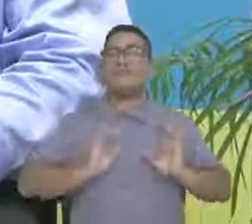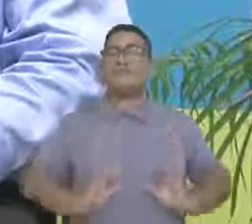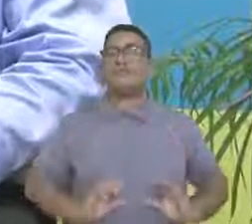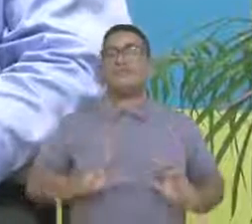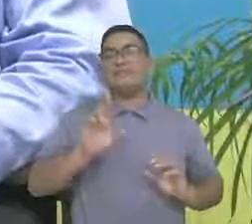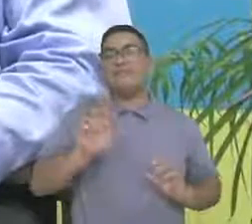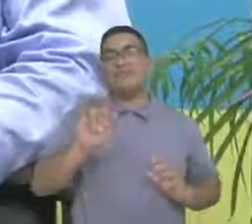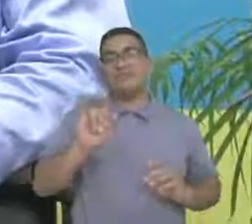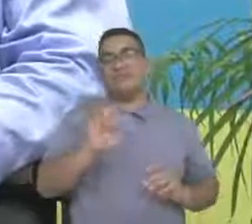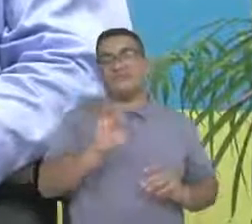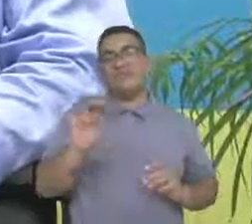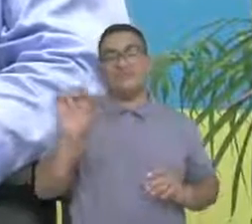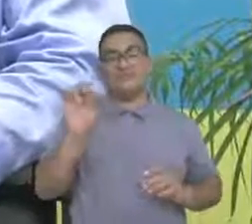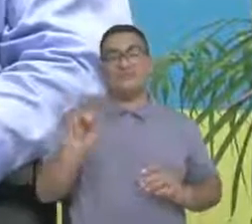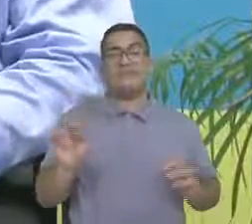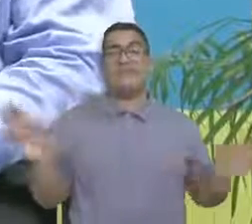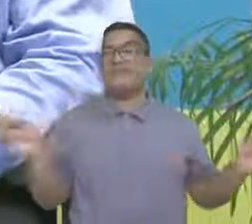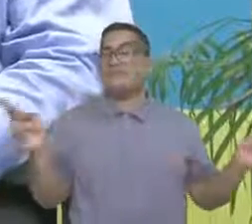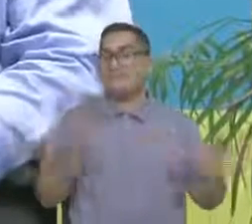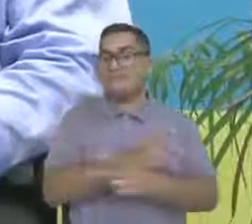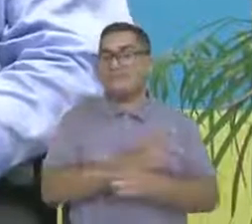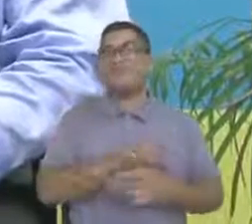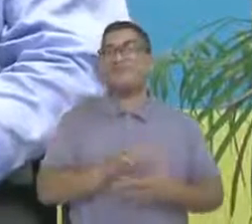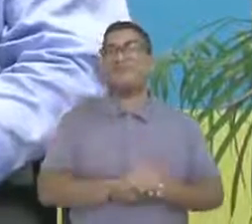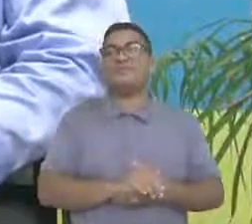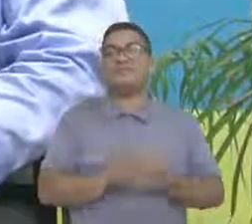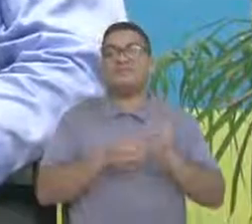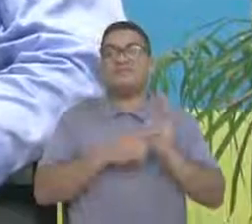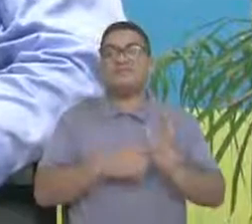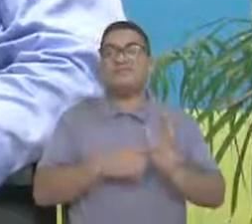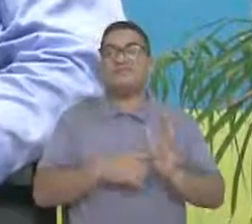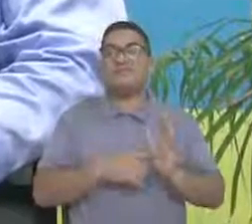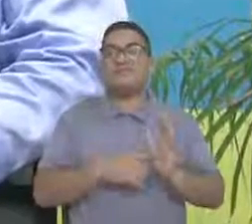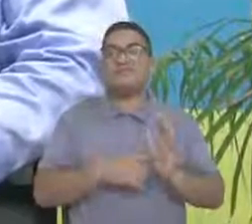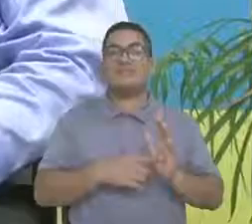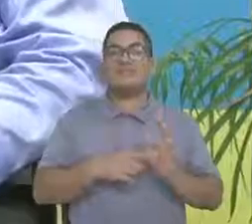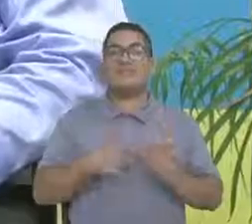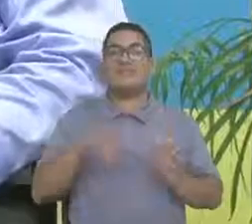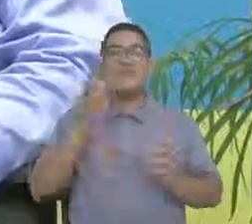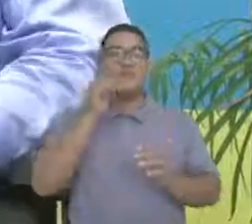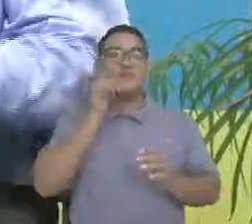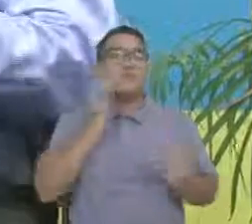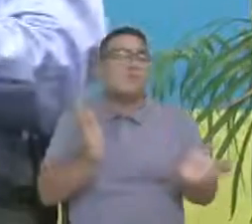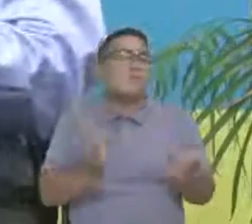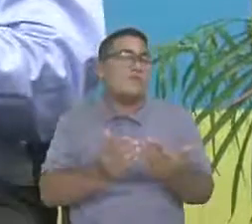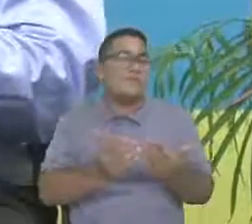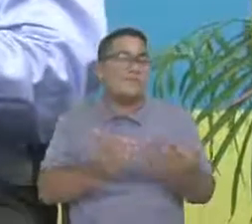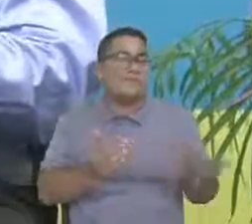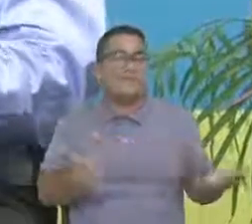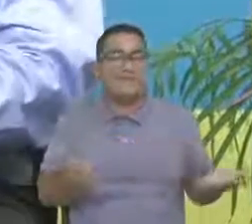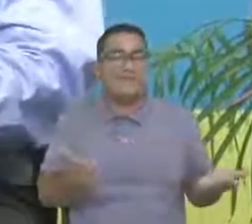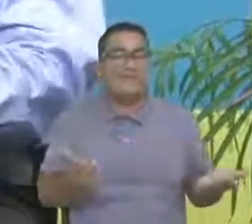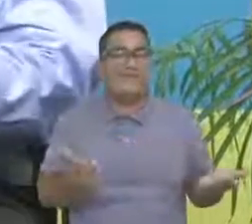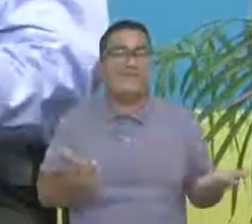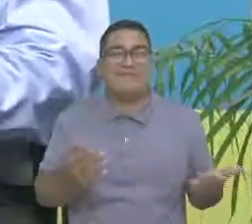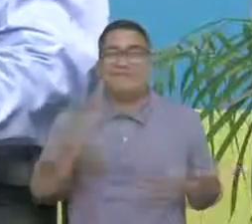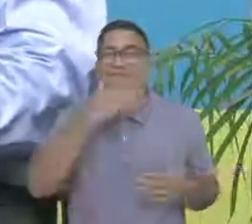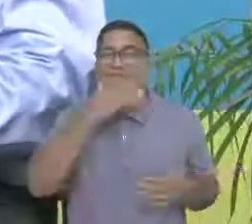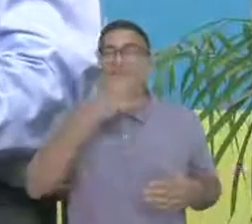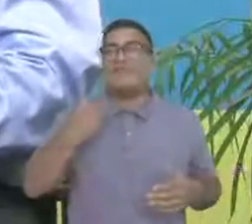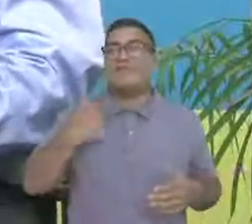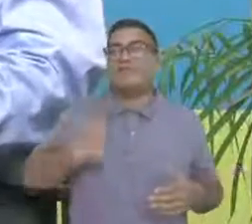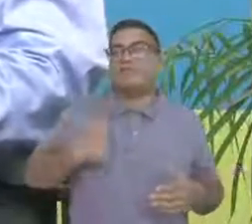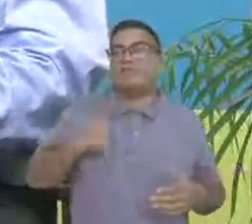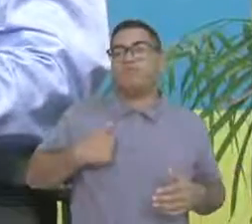una enfermedad renal crónica. En el caso de la pérdida de líquido o por pérdida de volumen, ya sea por diarrea, por